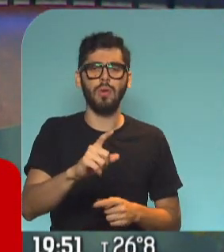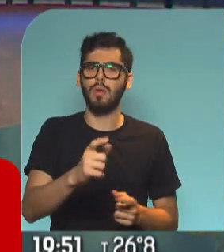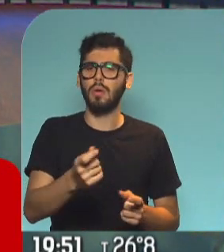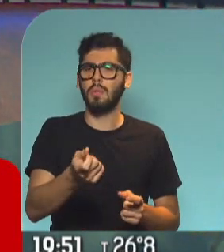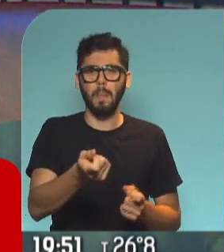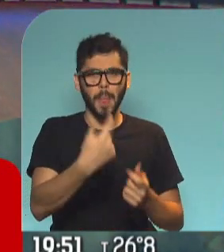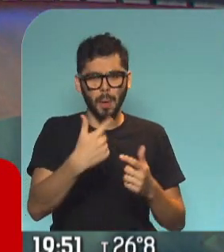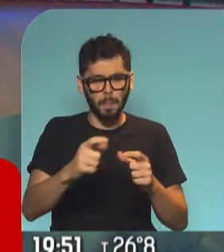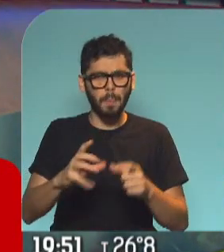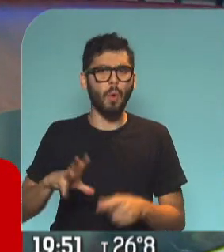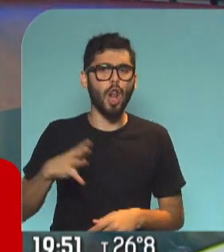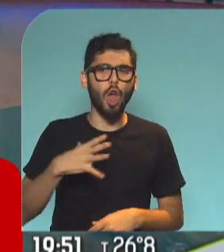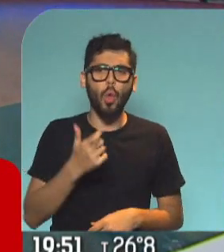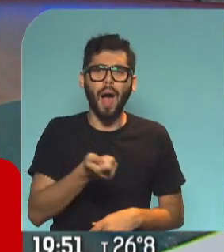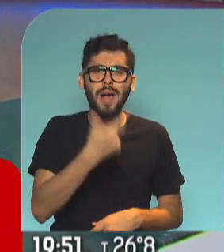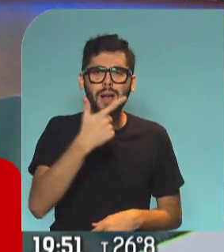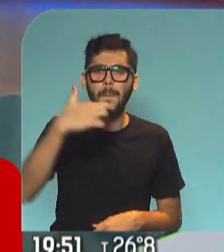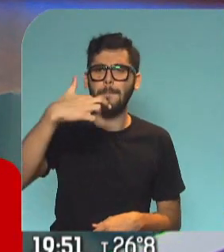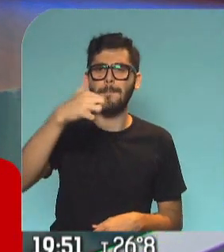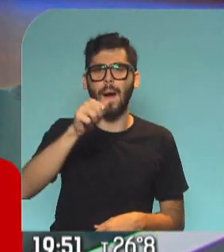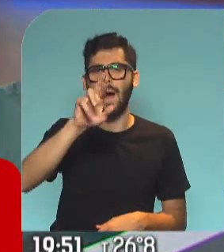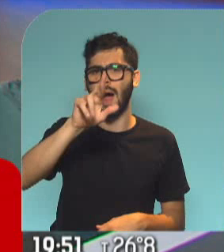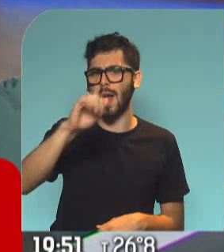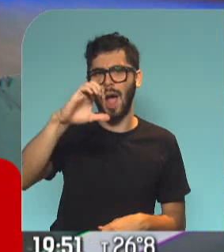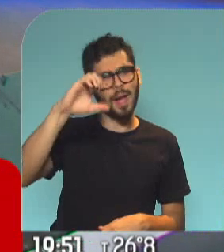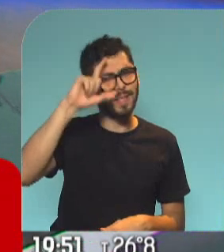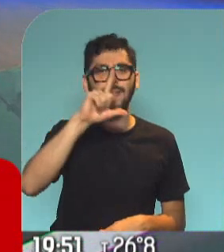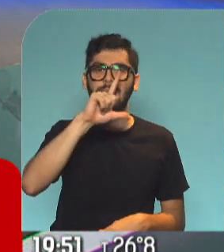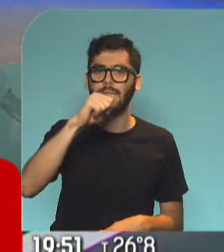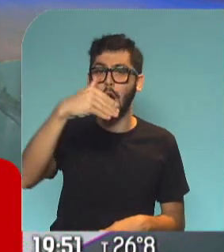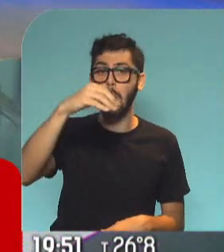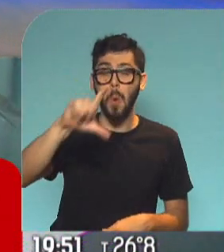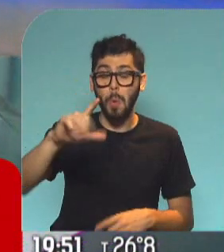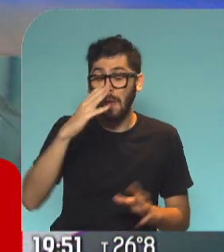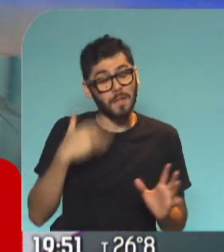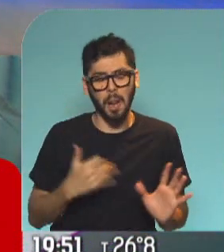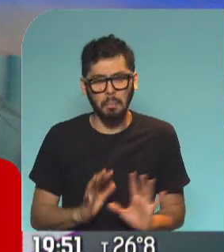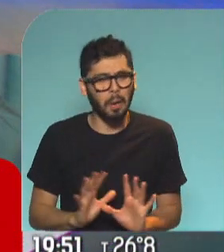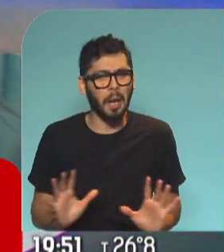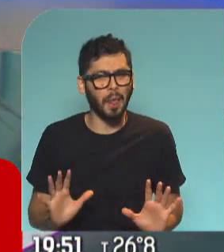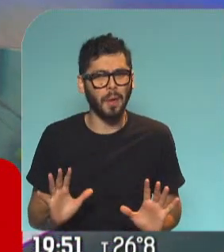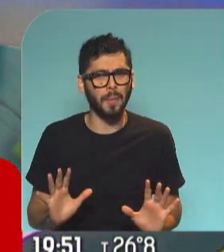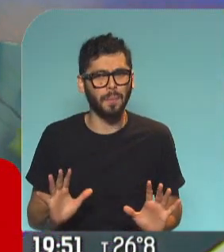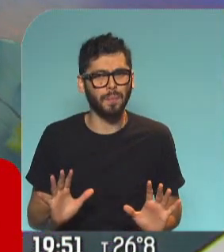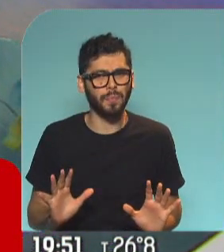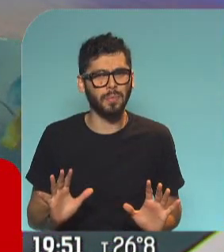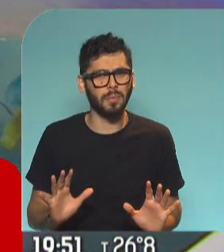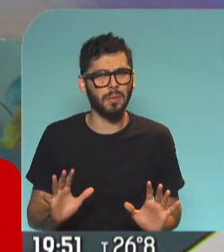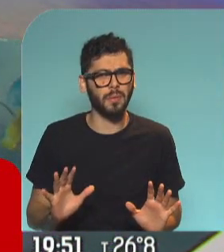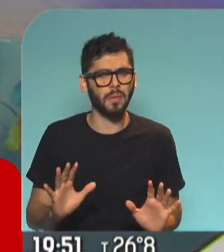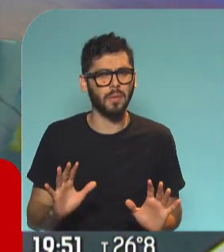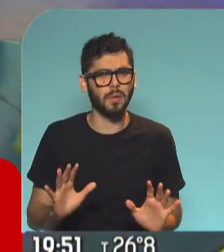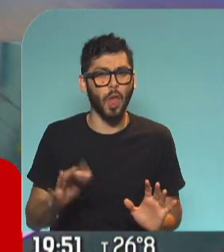llegaba a tener alguna molestia, pero la verdad que no, ningún tipo de inconveniente. Normalmente igual se indica la dosis de cualquier otra